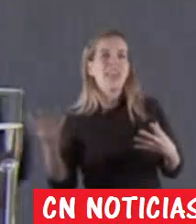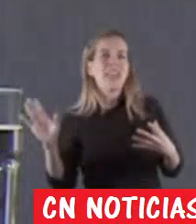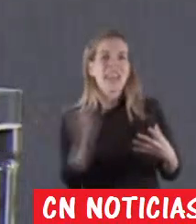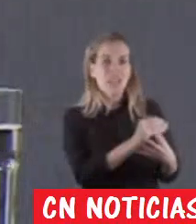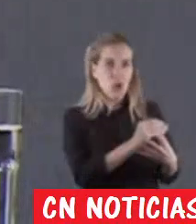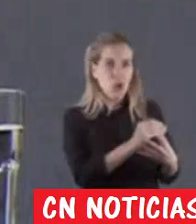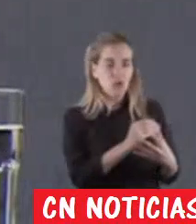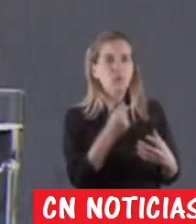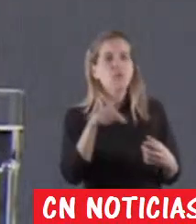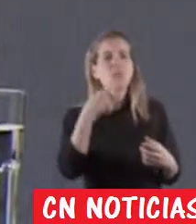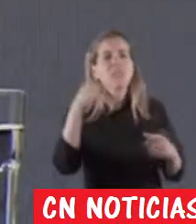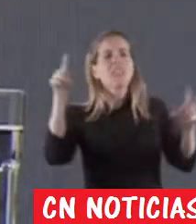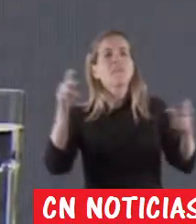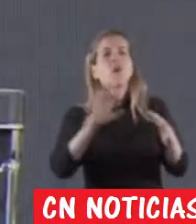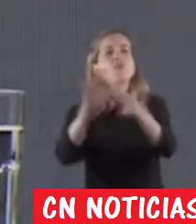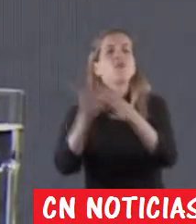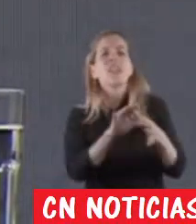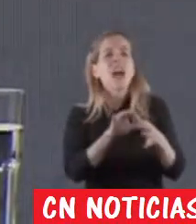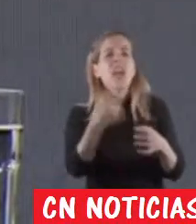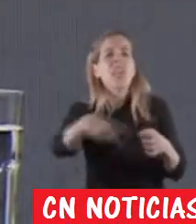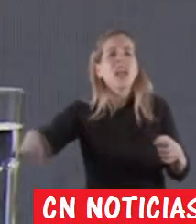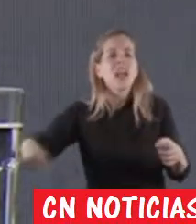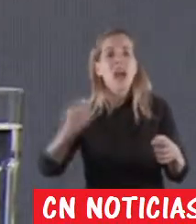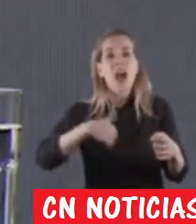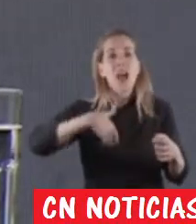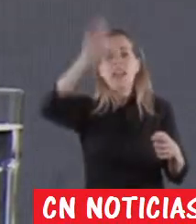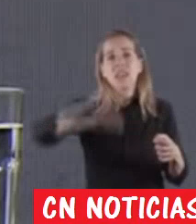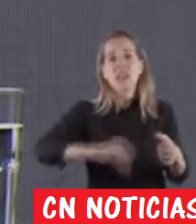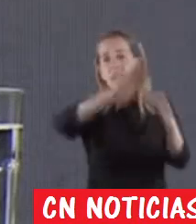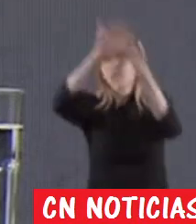Pero la unidad de la que yo hablo es la unidad de la Argentina toda.